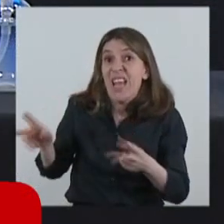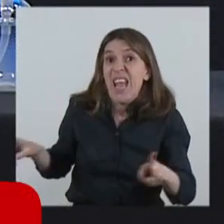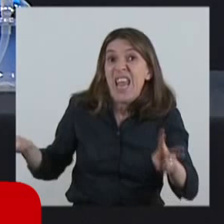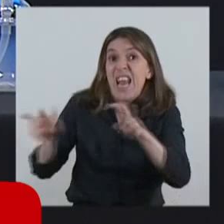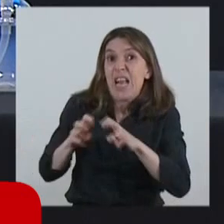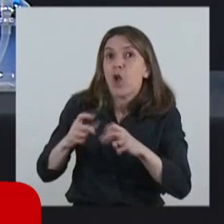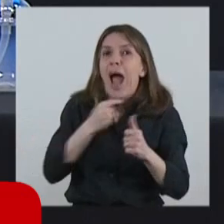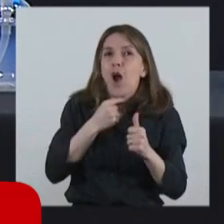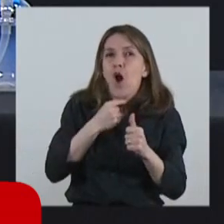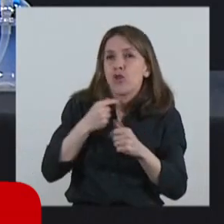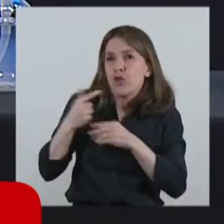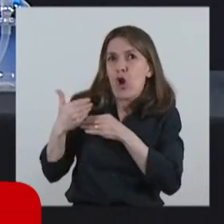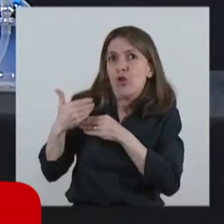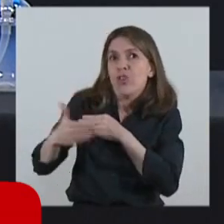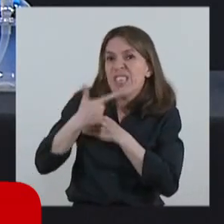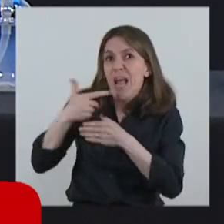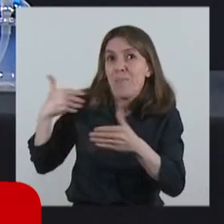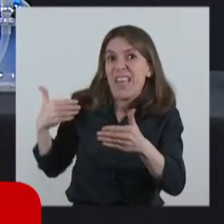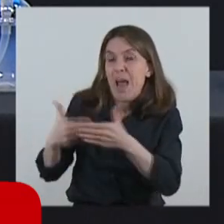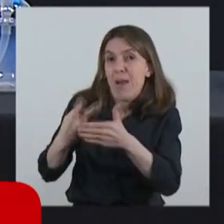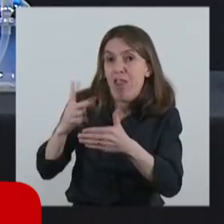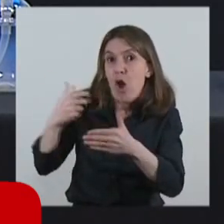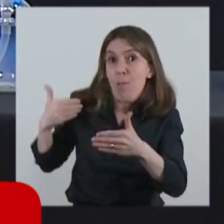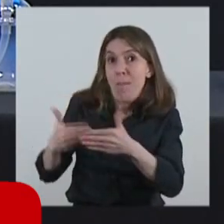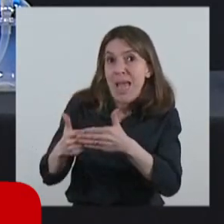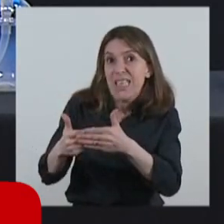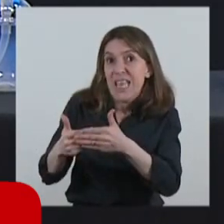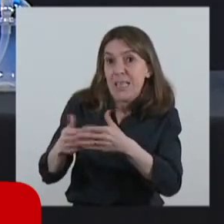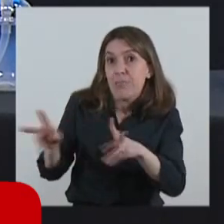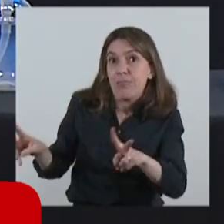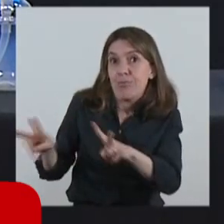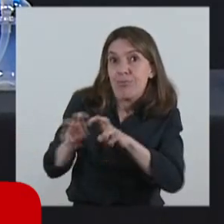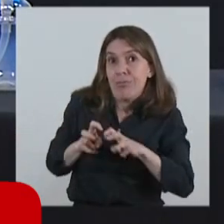mes de agosto como en el mes de septiembre, han